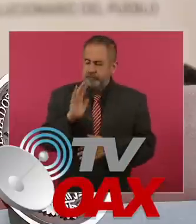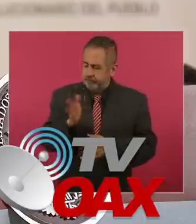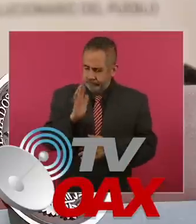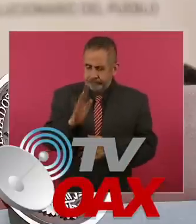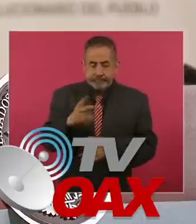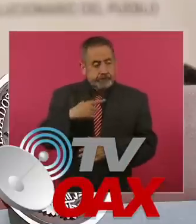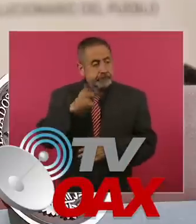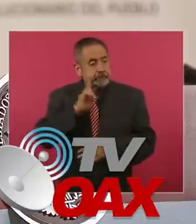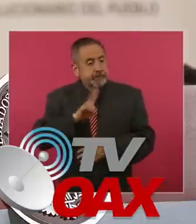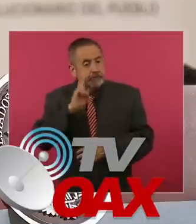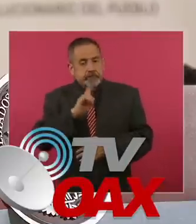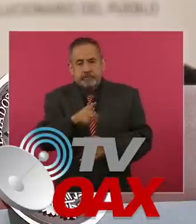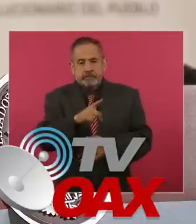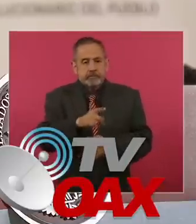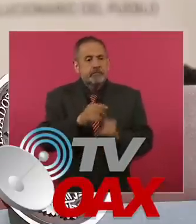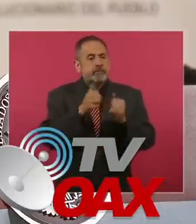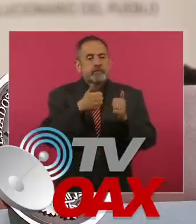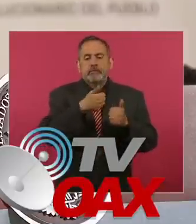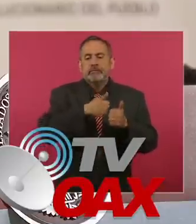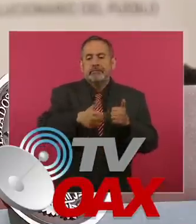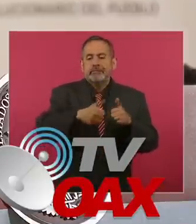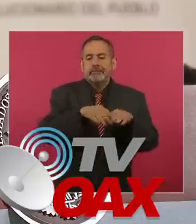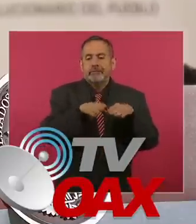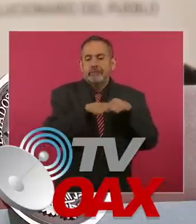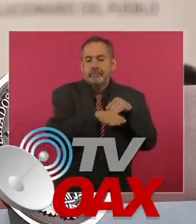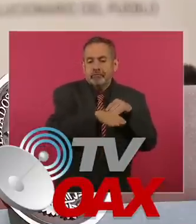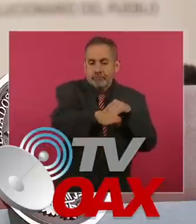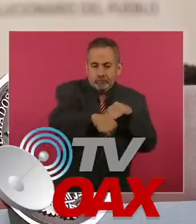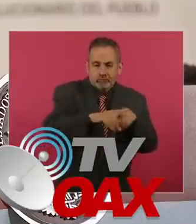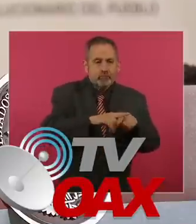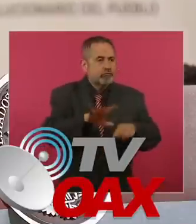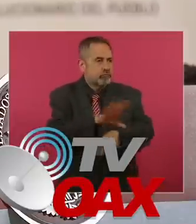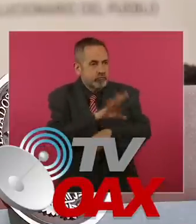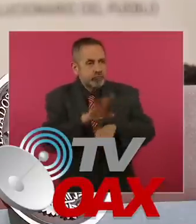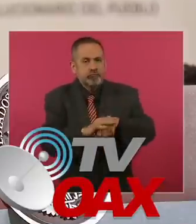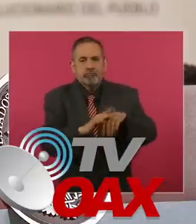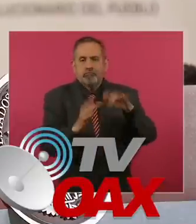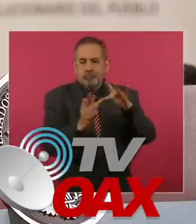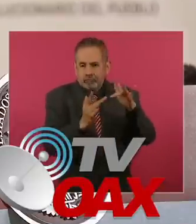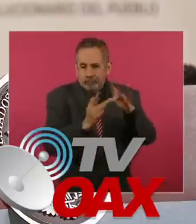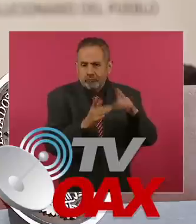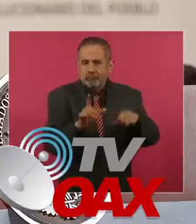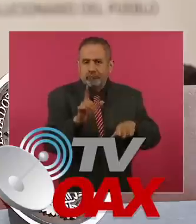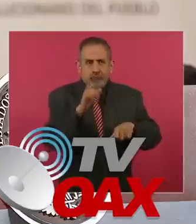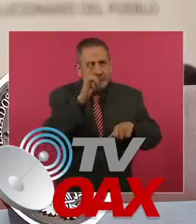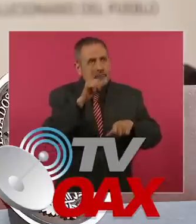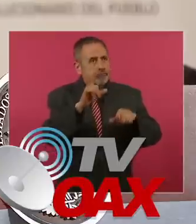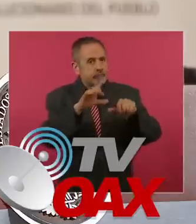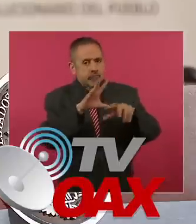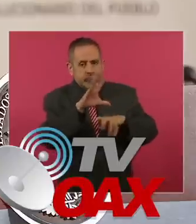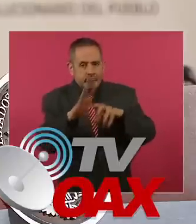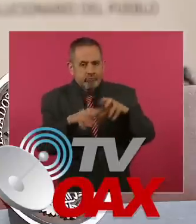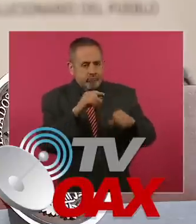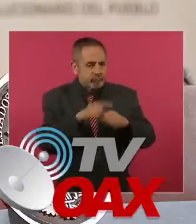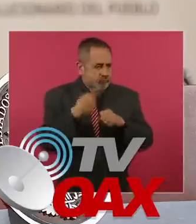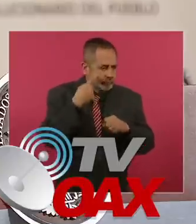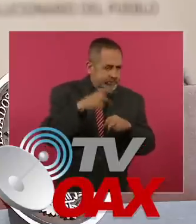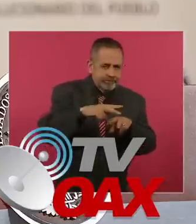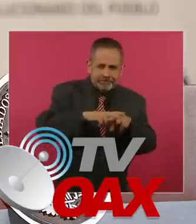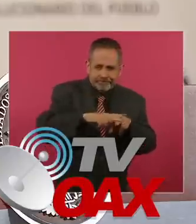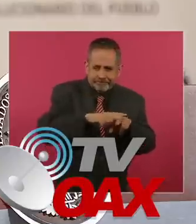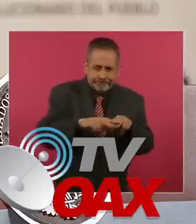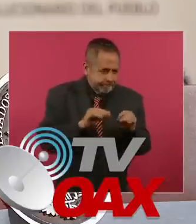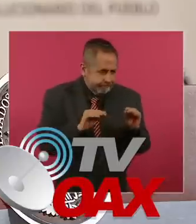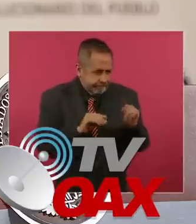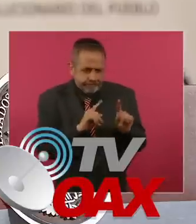hemos probado de manera individual los sistemas de las subestaciones, de la catenaria, los aparatos de vía y